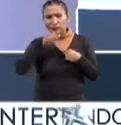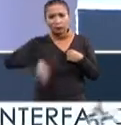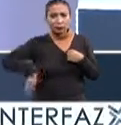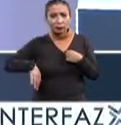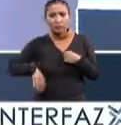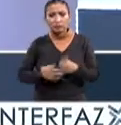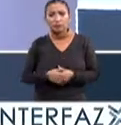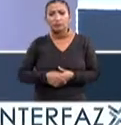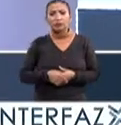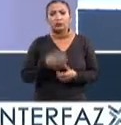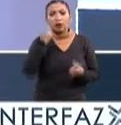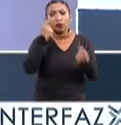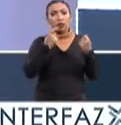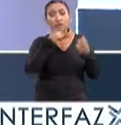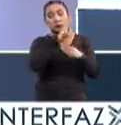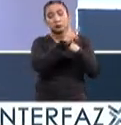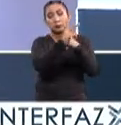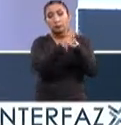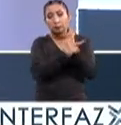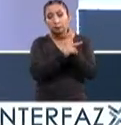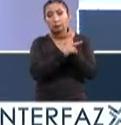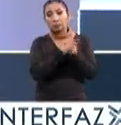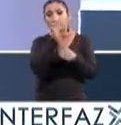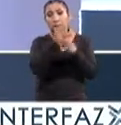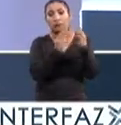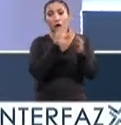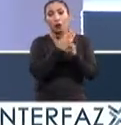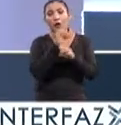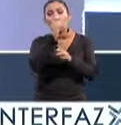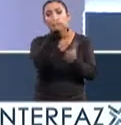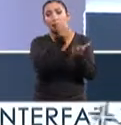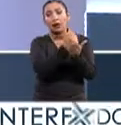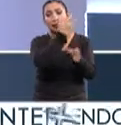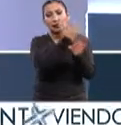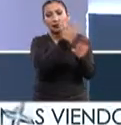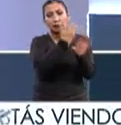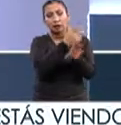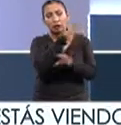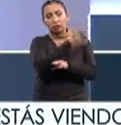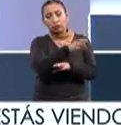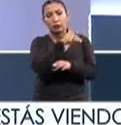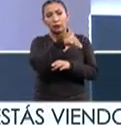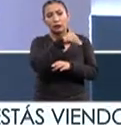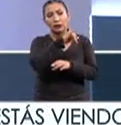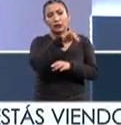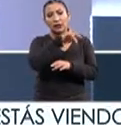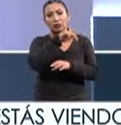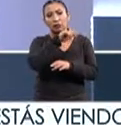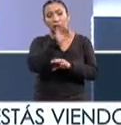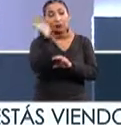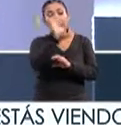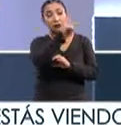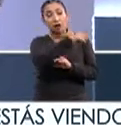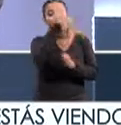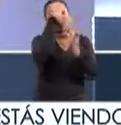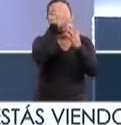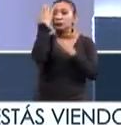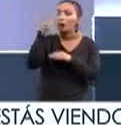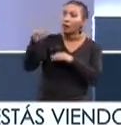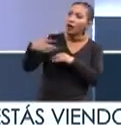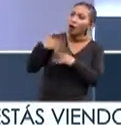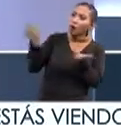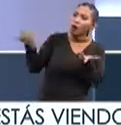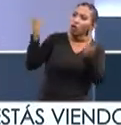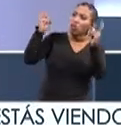de que en algunos países del mundo o en algunas ciudades de Estados Unidos como la tuya, Minnesota, a lo mejor únicamente se entienden